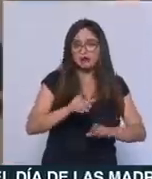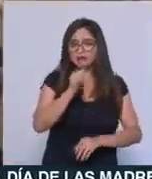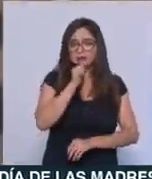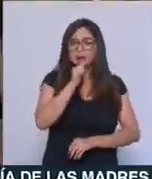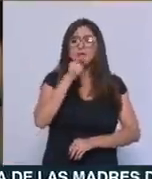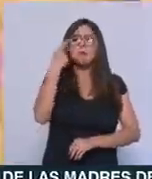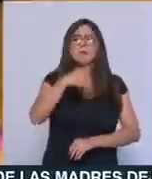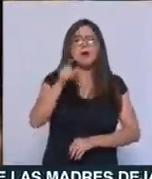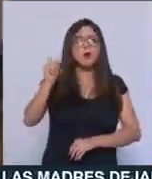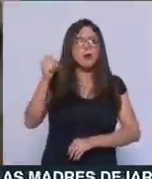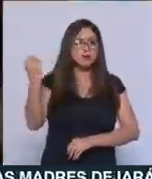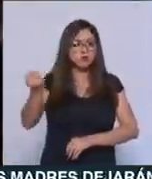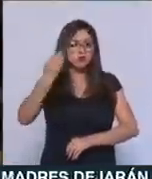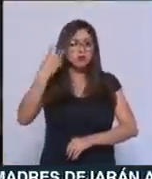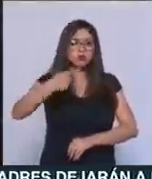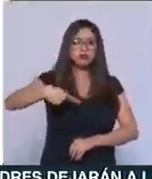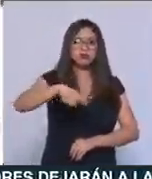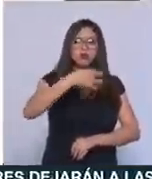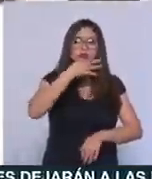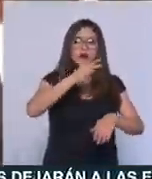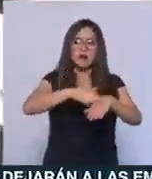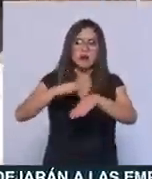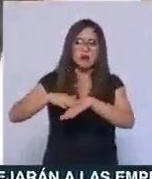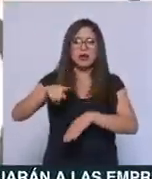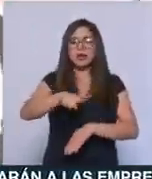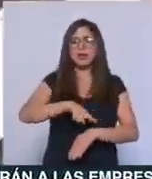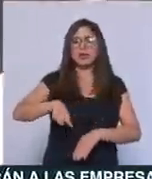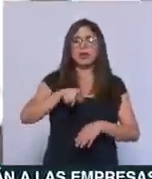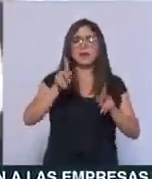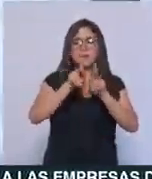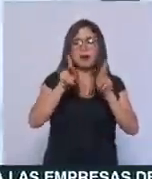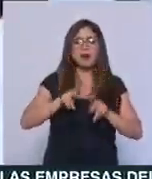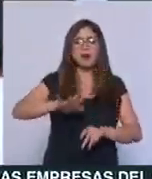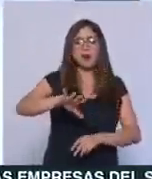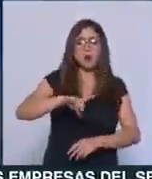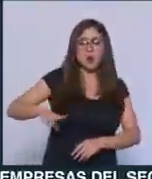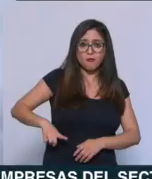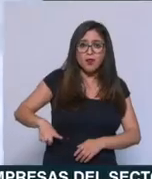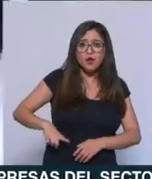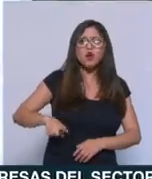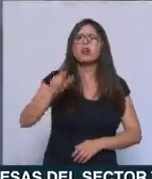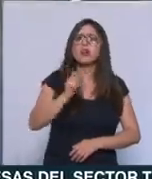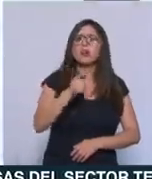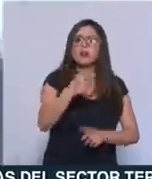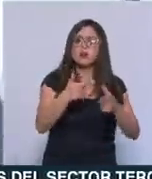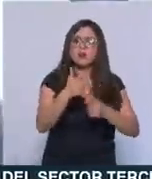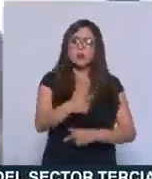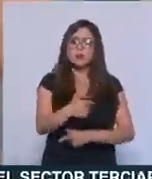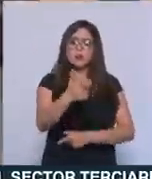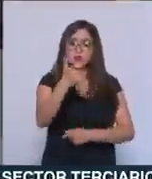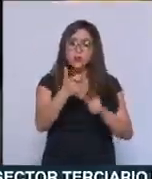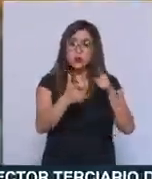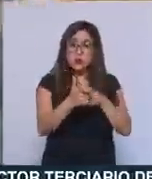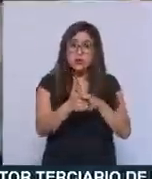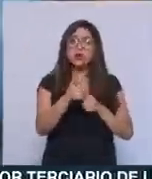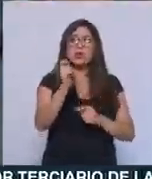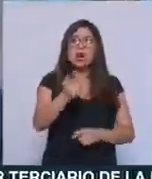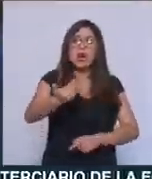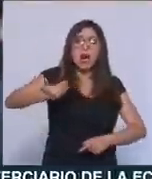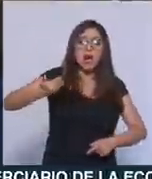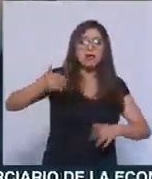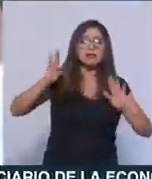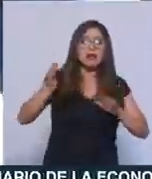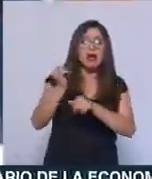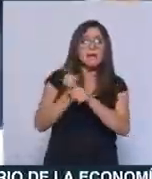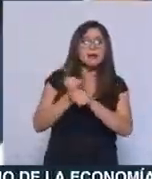de prensa ofrecida hace algunos minutos aquí en Palacio de Gobierno es que el arma homicida habría estado bajo investigación en el